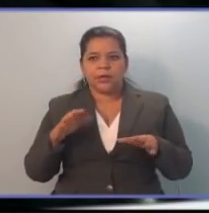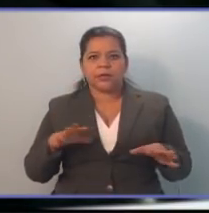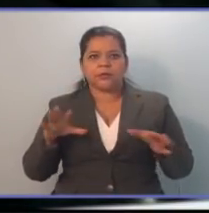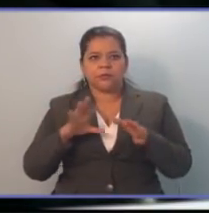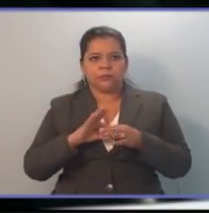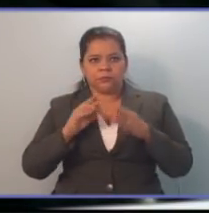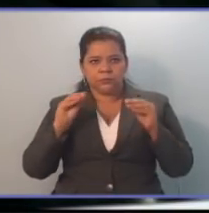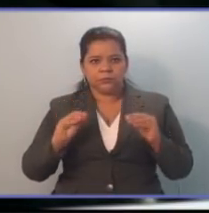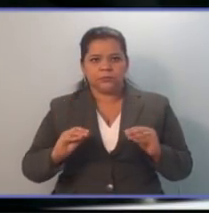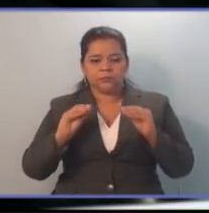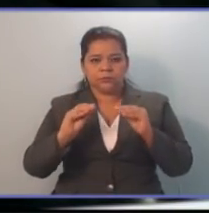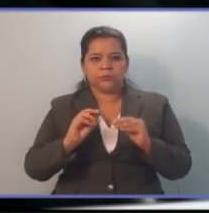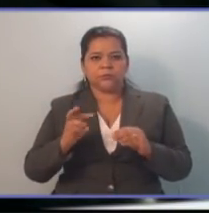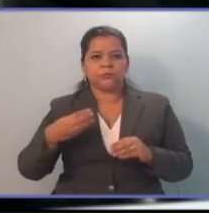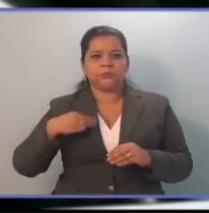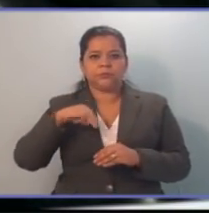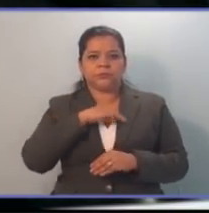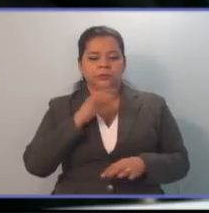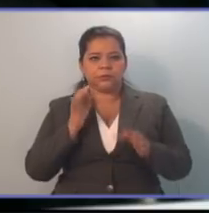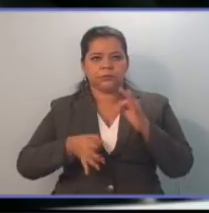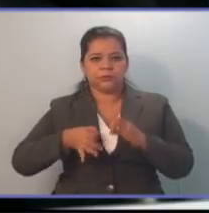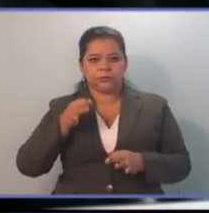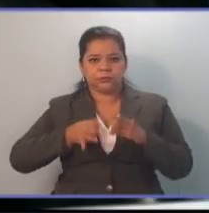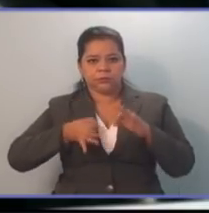SOS Justicia que se